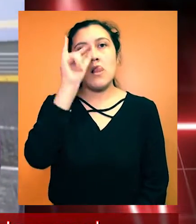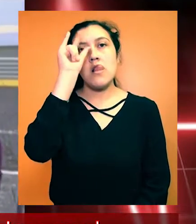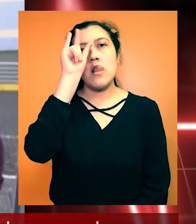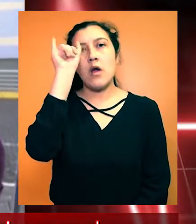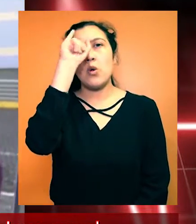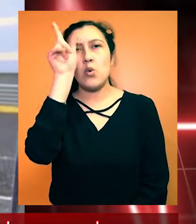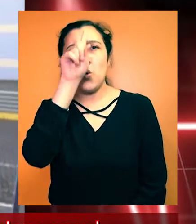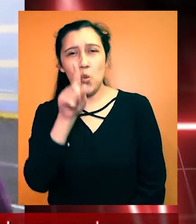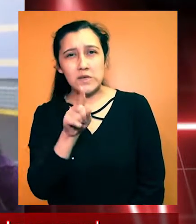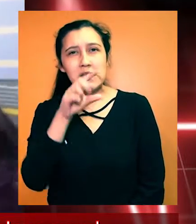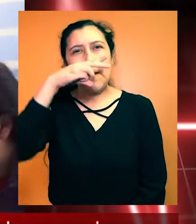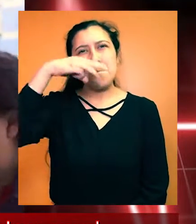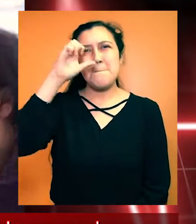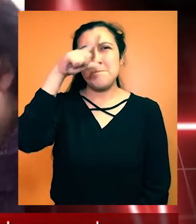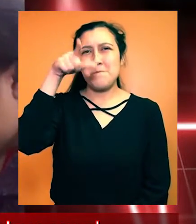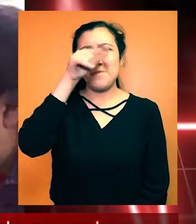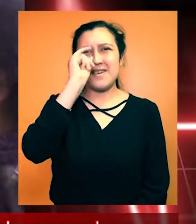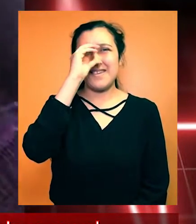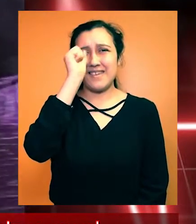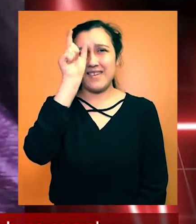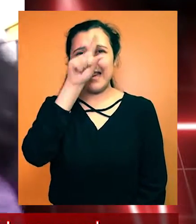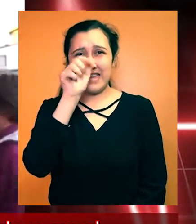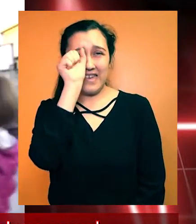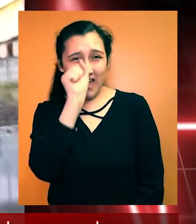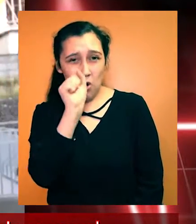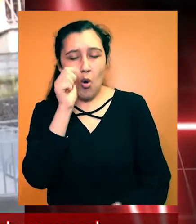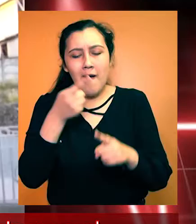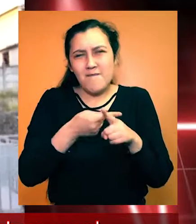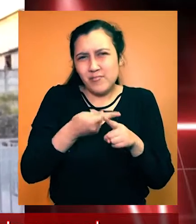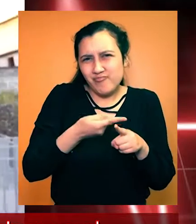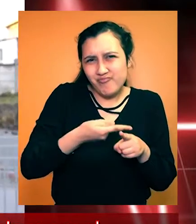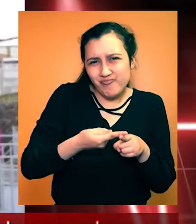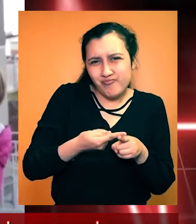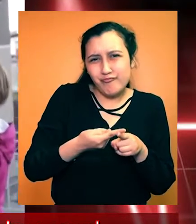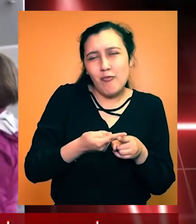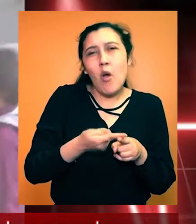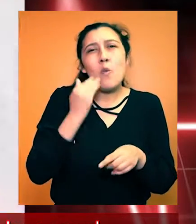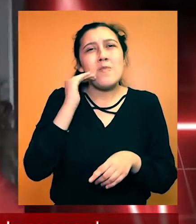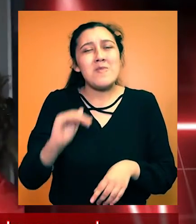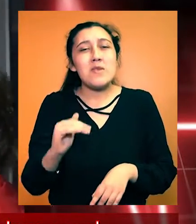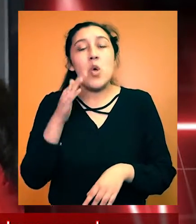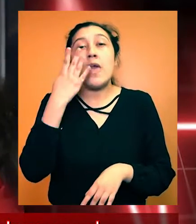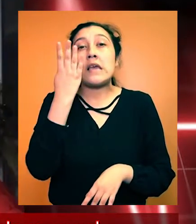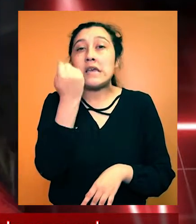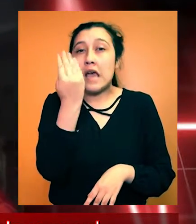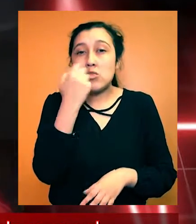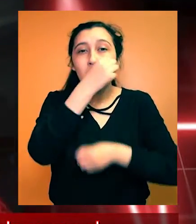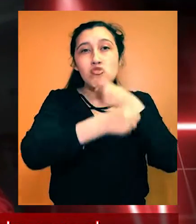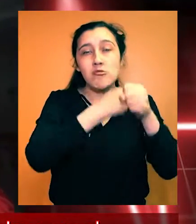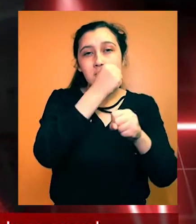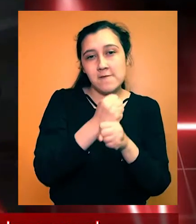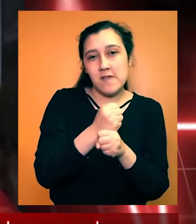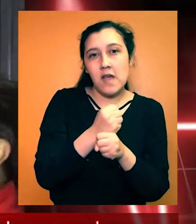Luis Felipe Izquierdo, de nacionalidad mexicana, fue acusado de abuso sexual en contra de un menor de 14 años. Los hechos ocurrieron en el 2014,